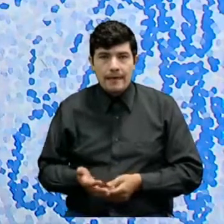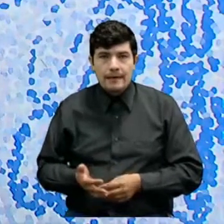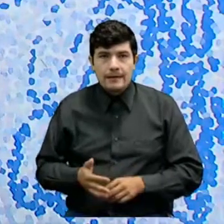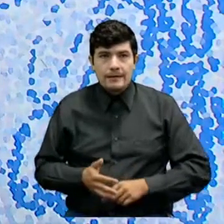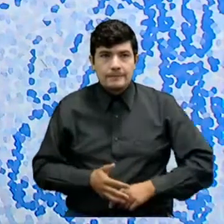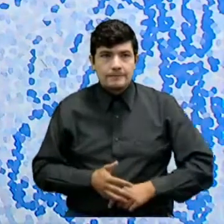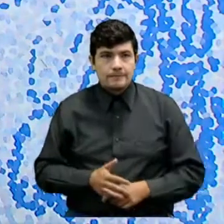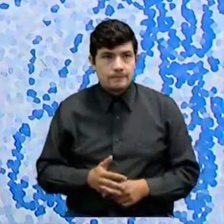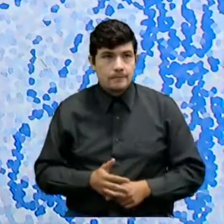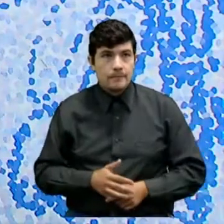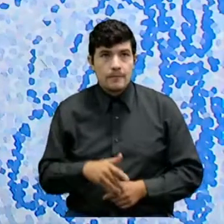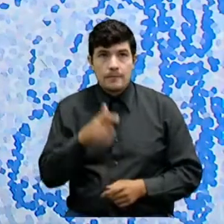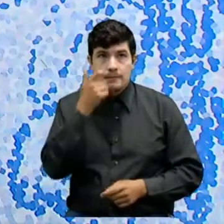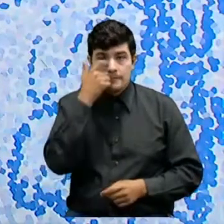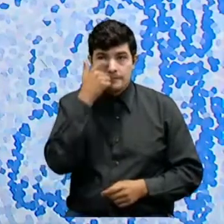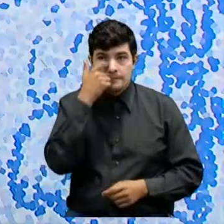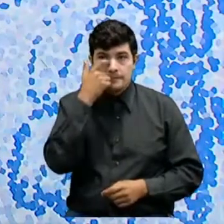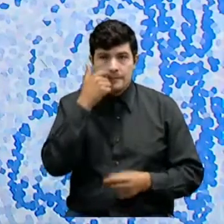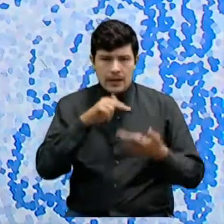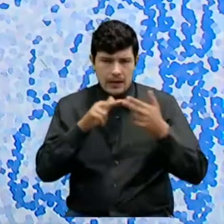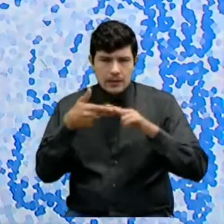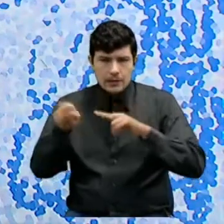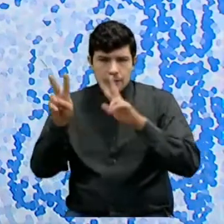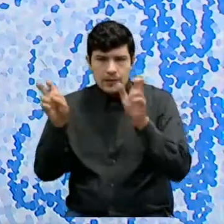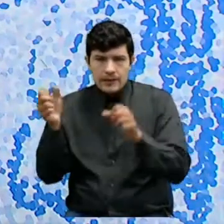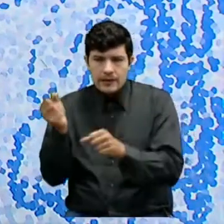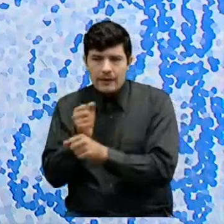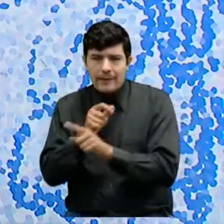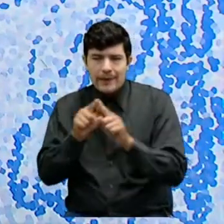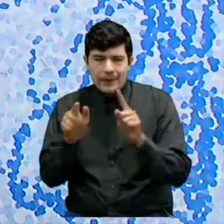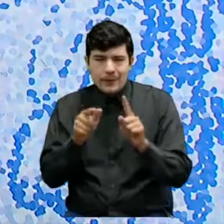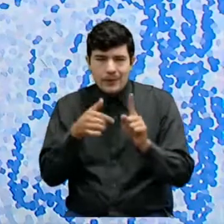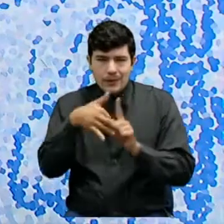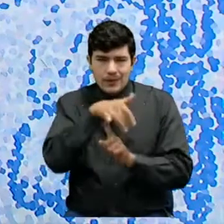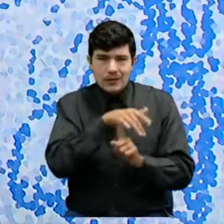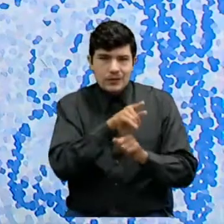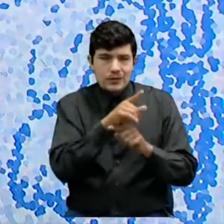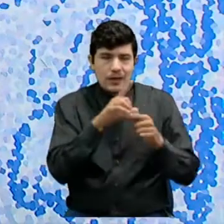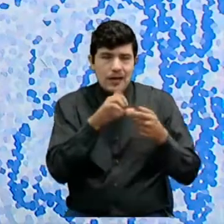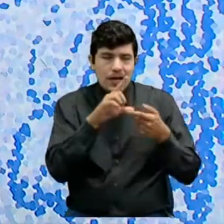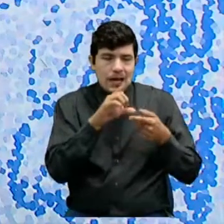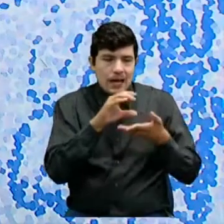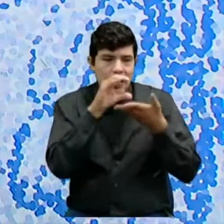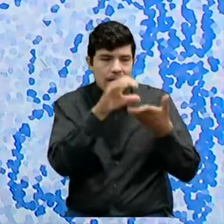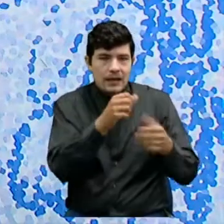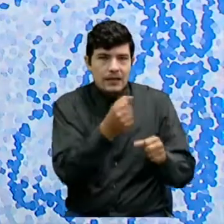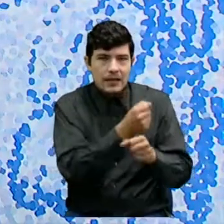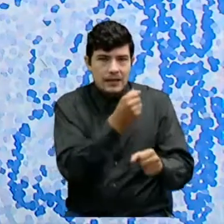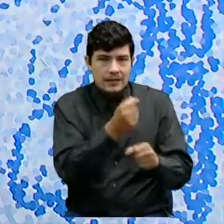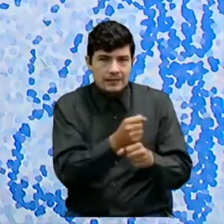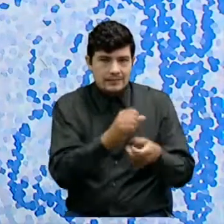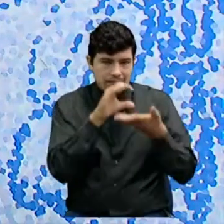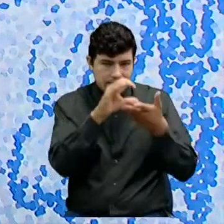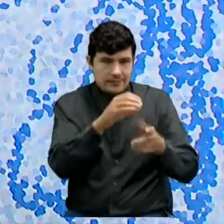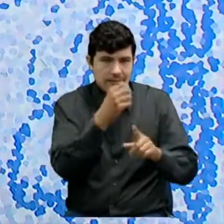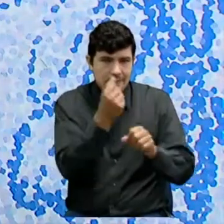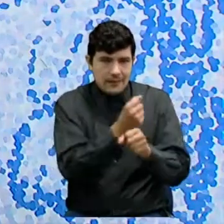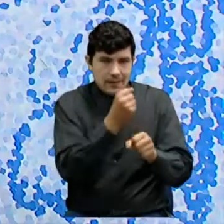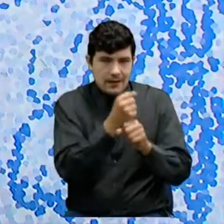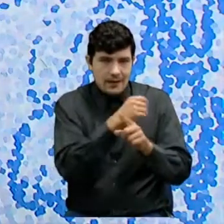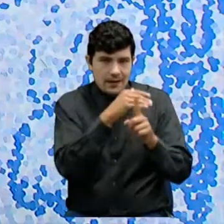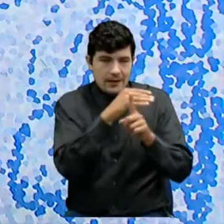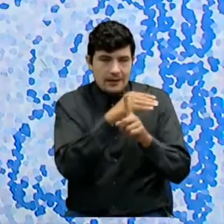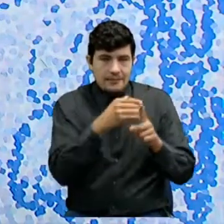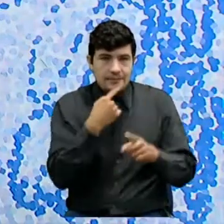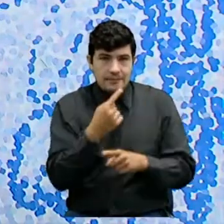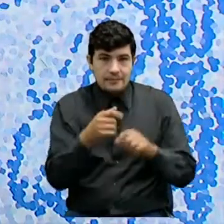laboral, pero tiene que ver con el tema laboral, pero sin separarme tanto del tema de la prima navideña. Ten en cuenta que esto es un medio, el